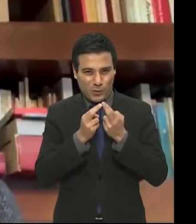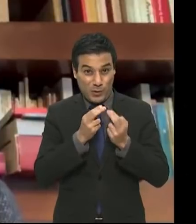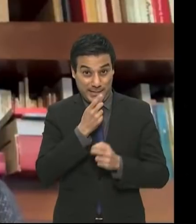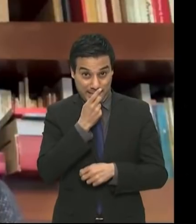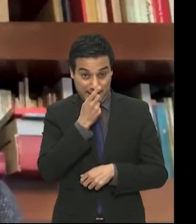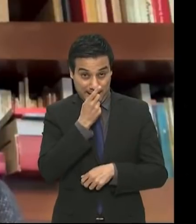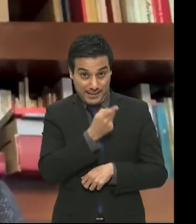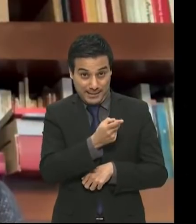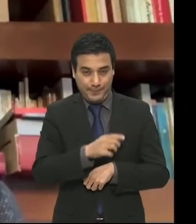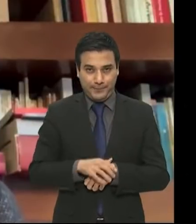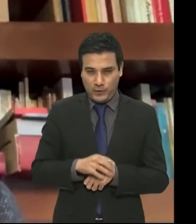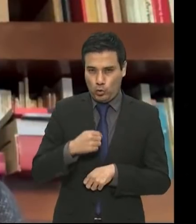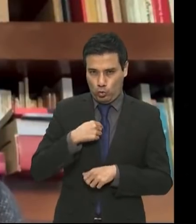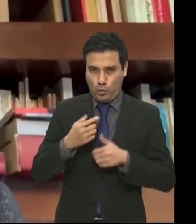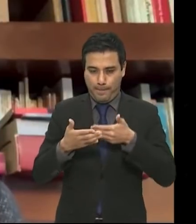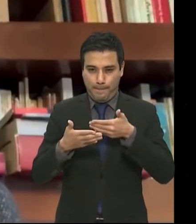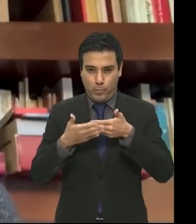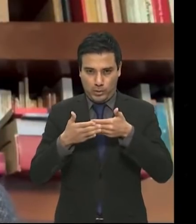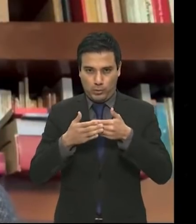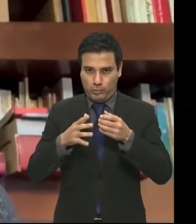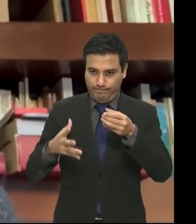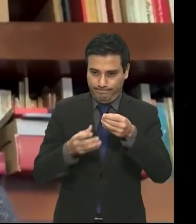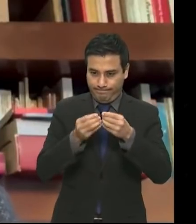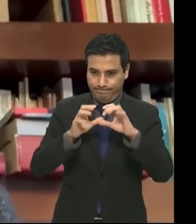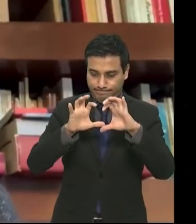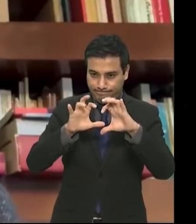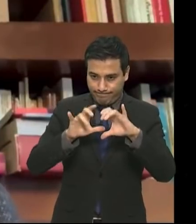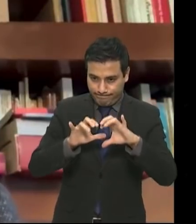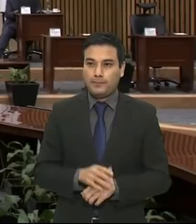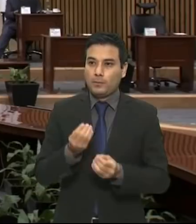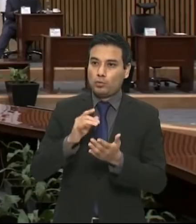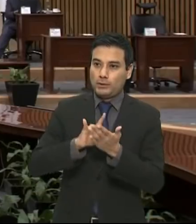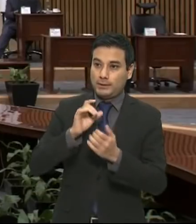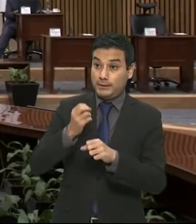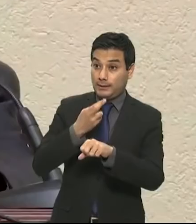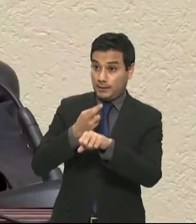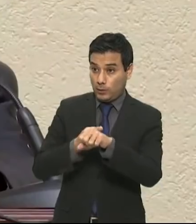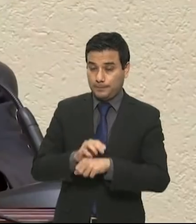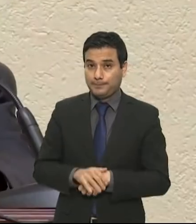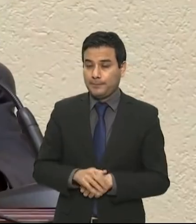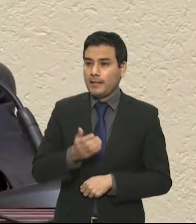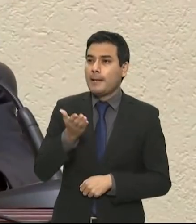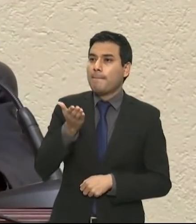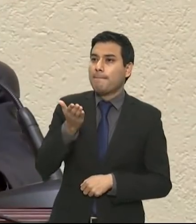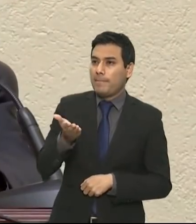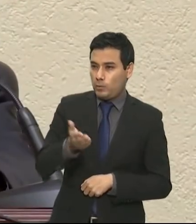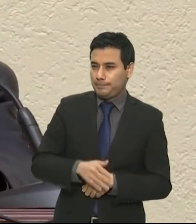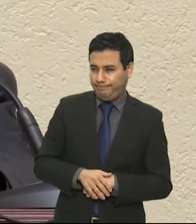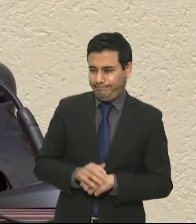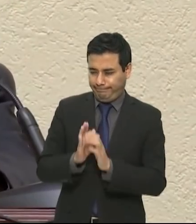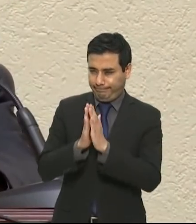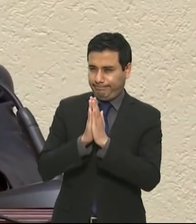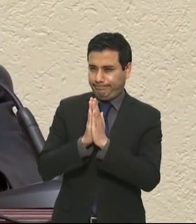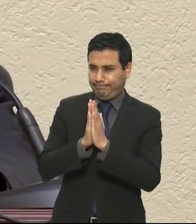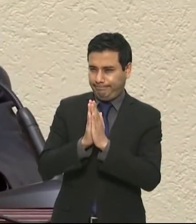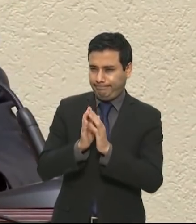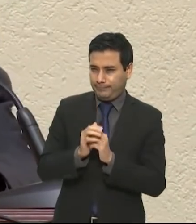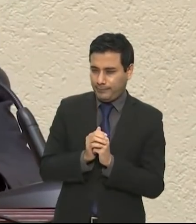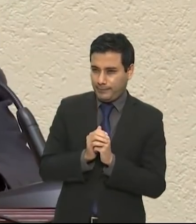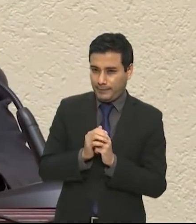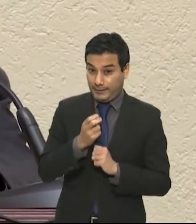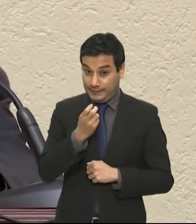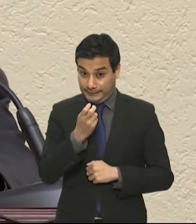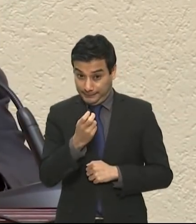3.306 millones de pesos el costo de la revocación de mandato. El presupuesto inicial fue de 3.830